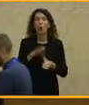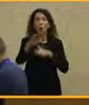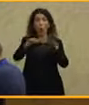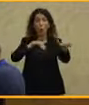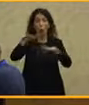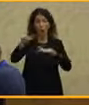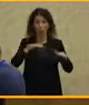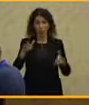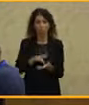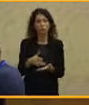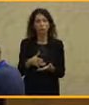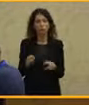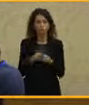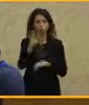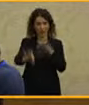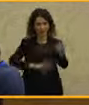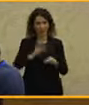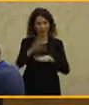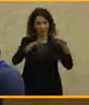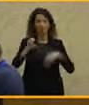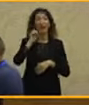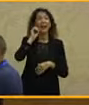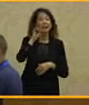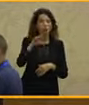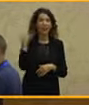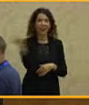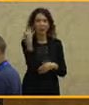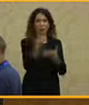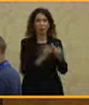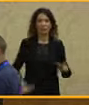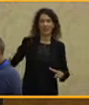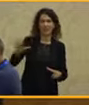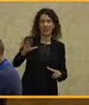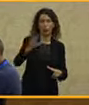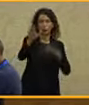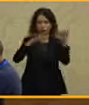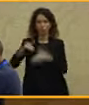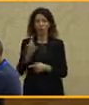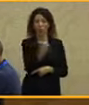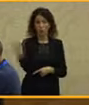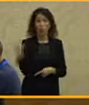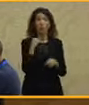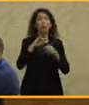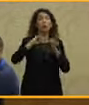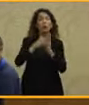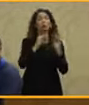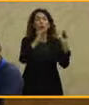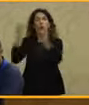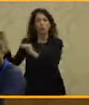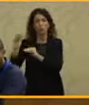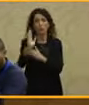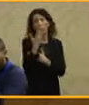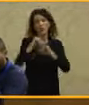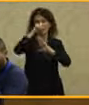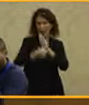convocado nuestra organización ha convocado a 14 ONGs de todo el estado, ¿vale? Cada uno va a venir con su proyección, con su ponencia